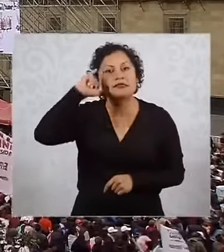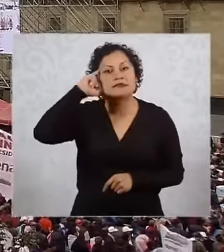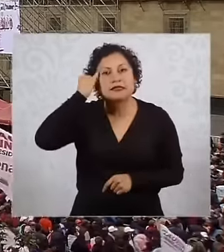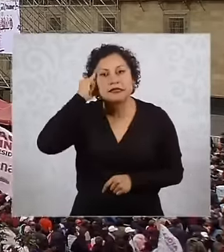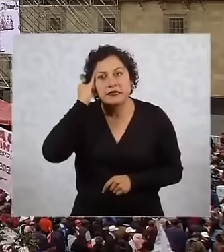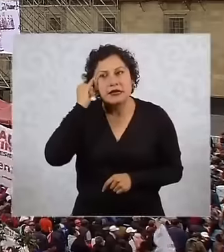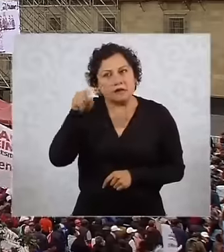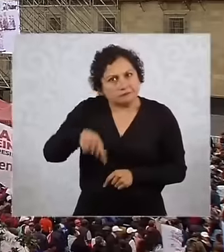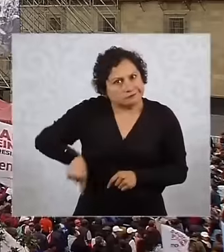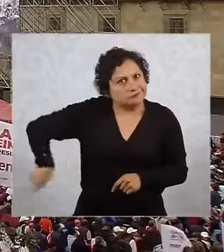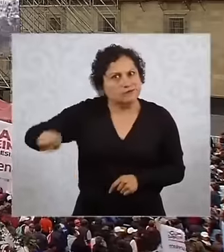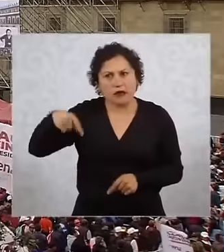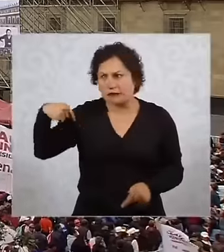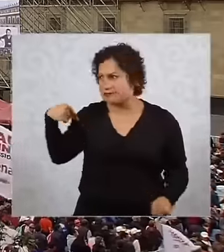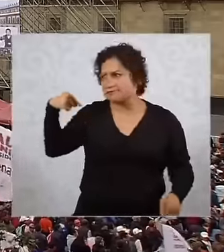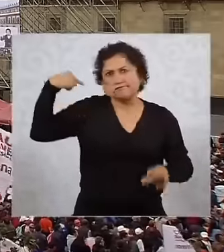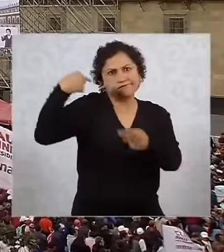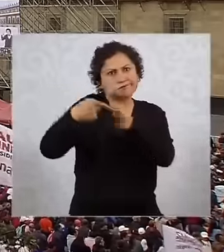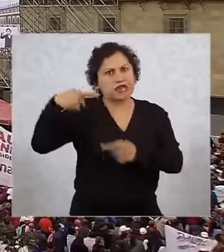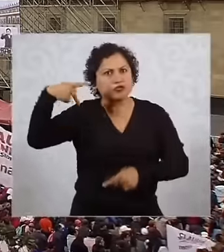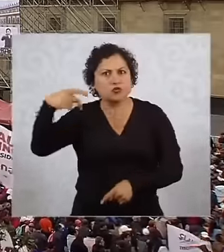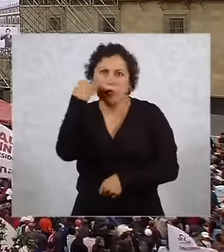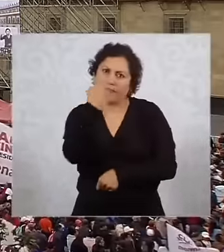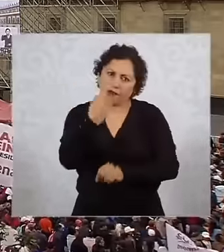las que siempre llevan la lengua madre.